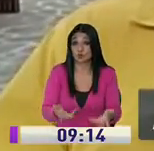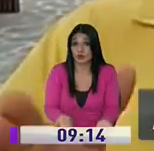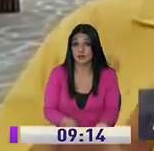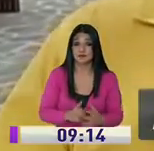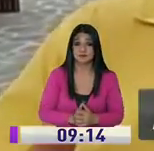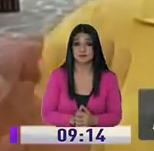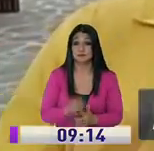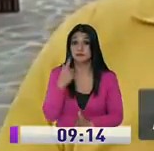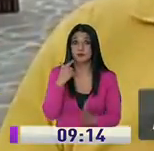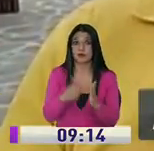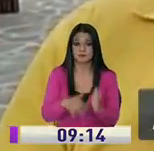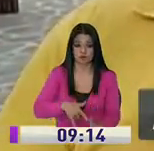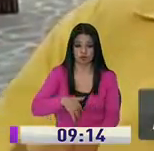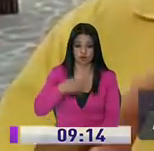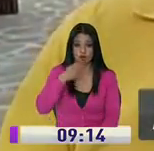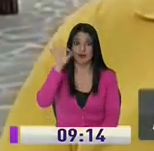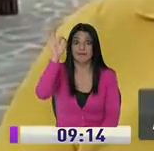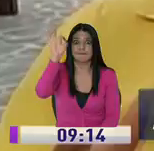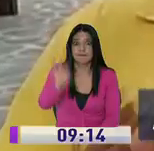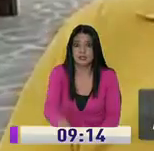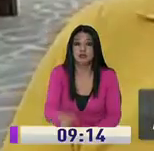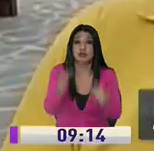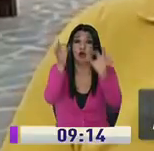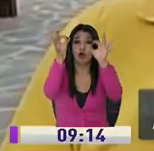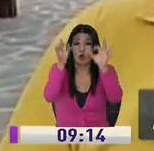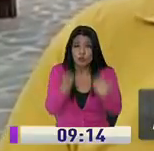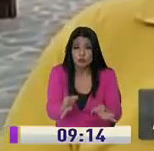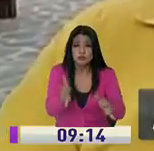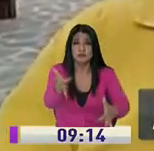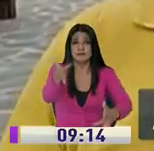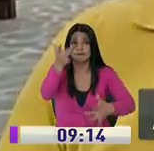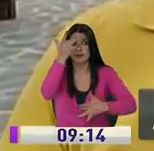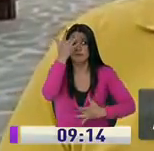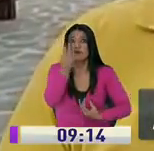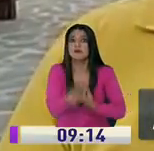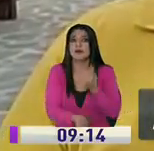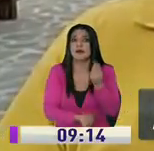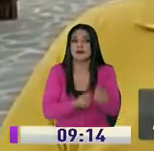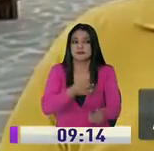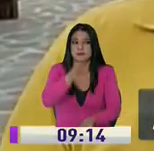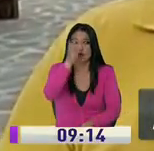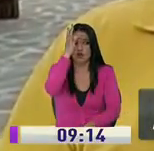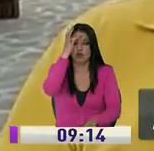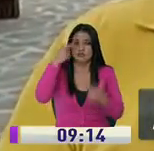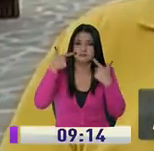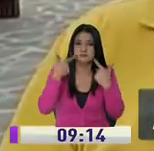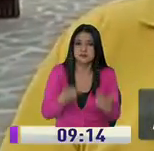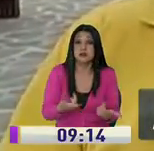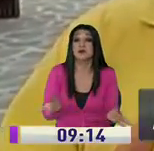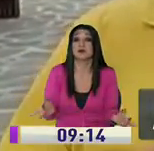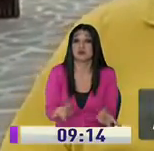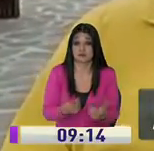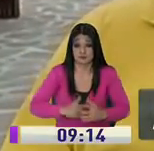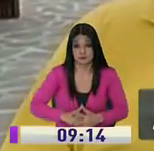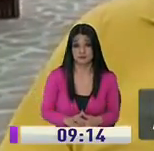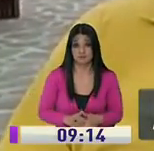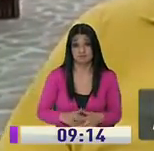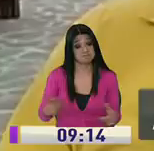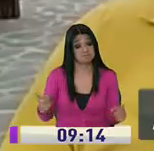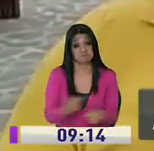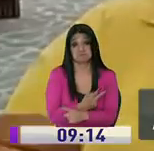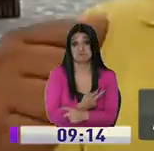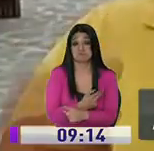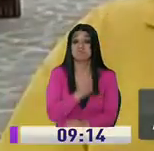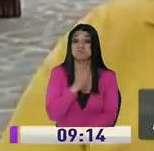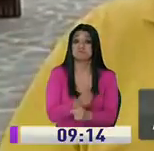seríamos los más afectados en el momento que ingrese el virus de la pandemia mundial. Por lo tanto,